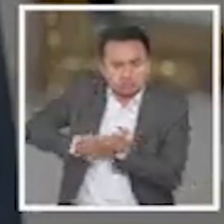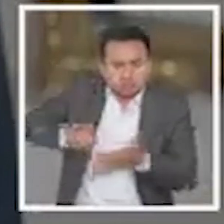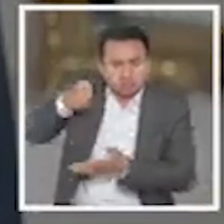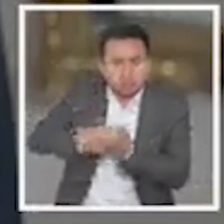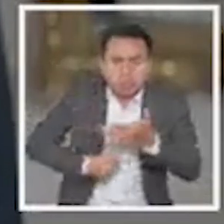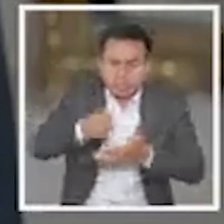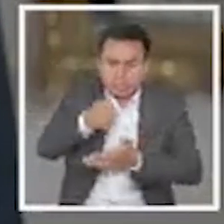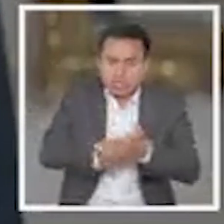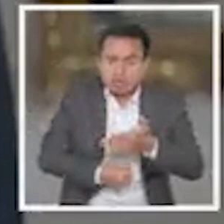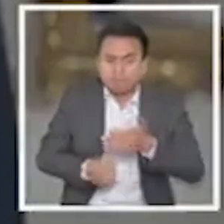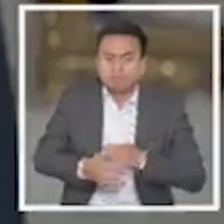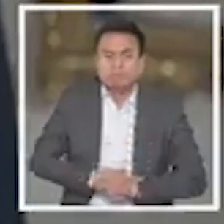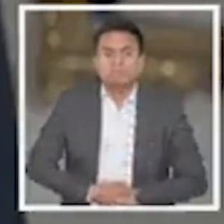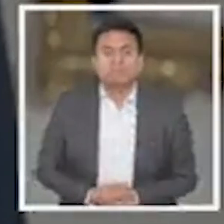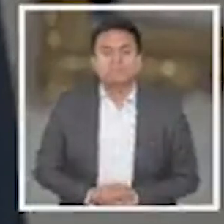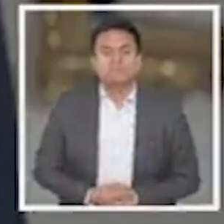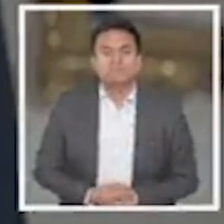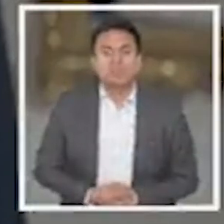combatían